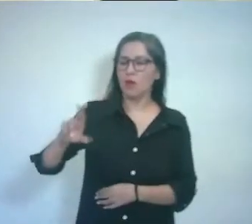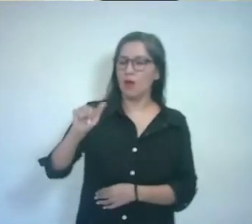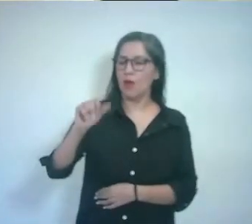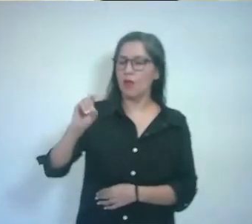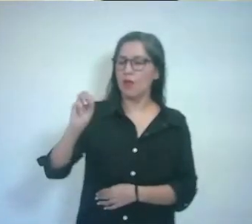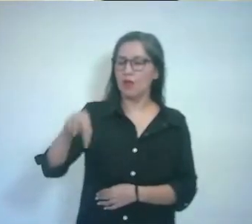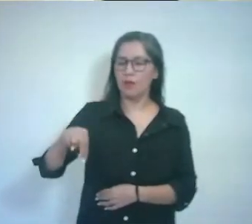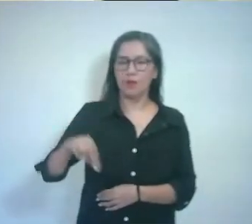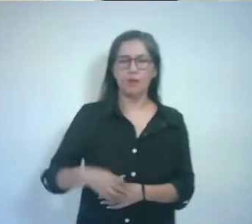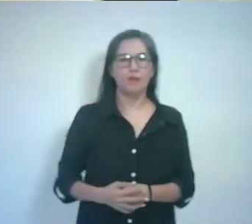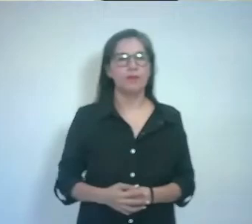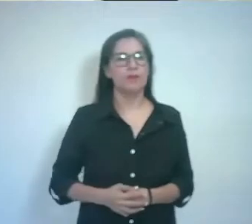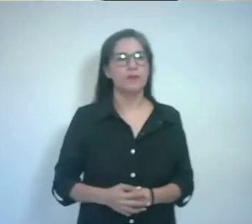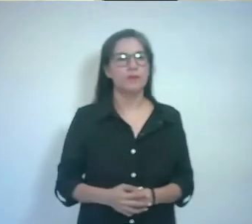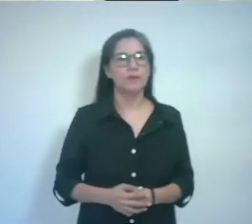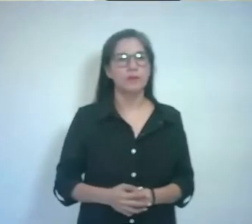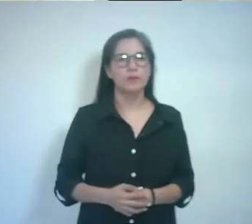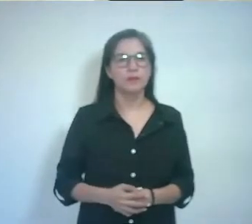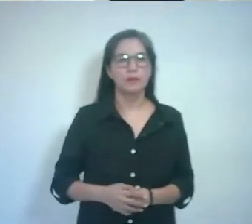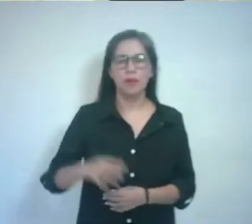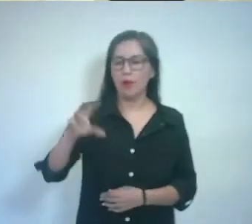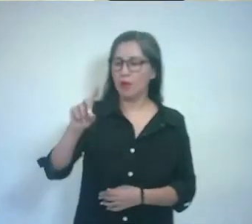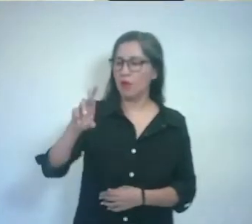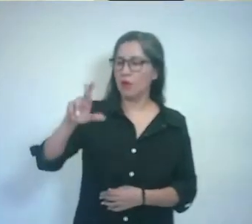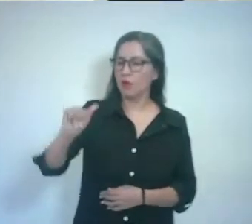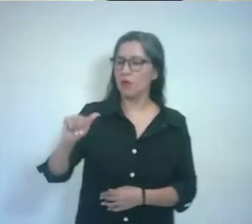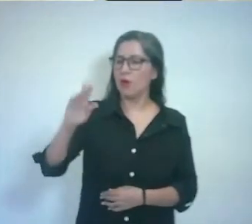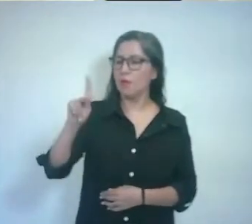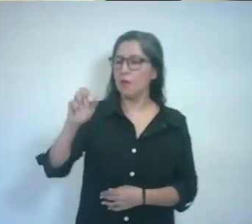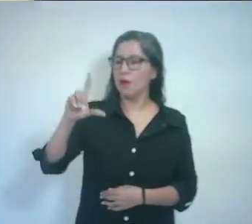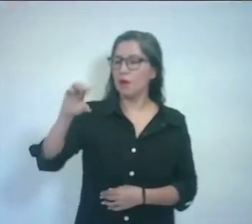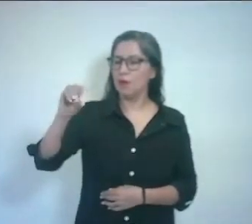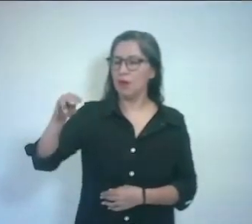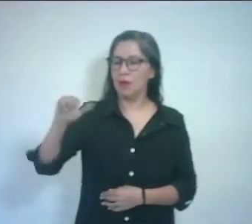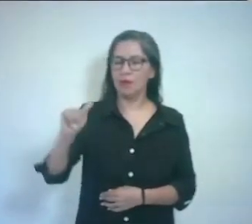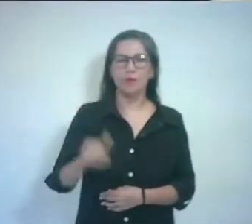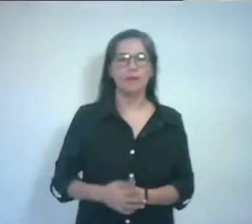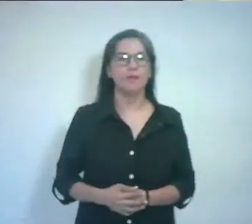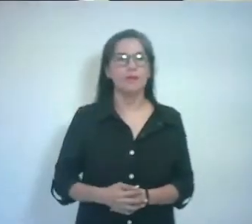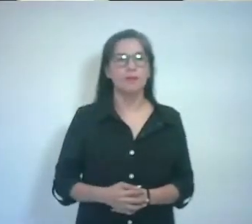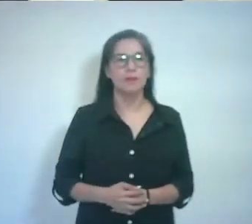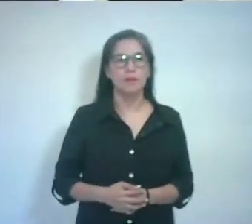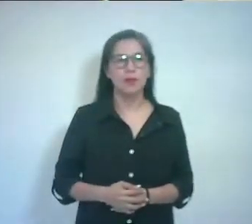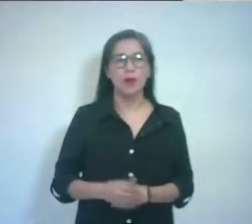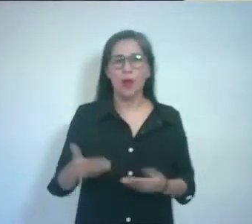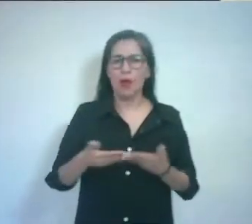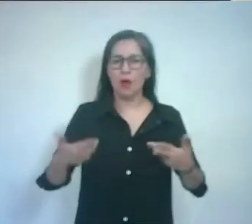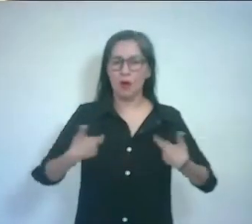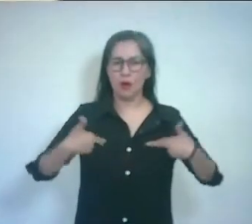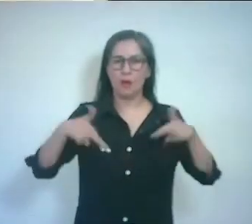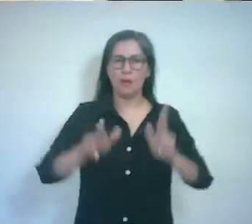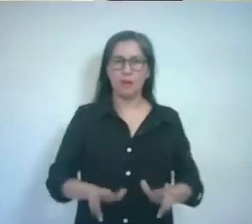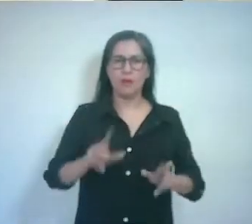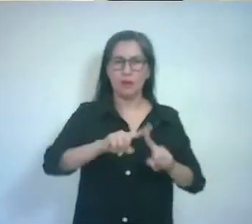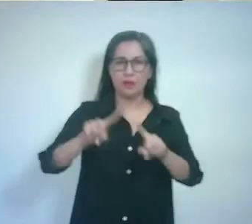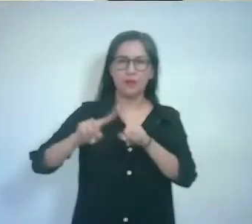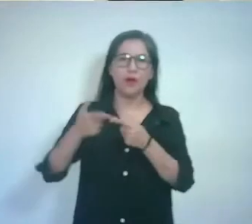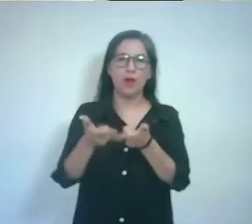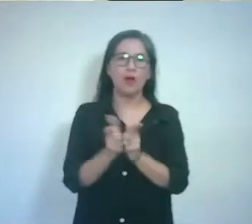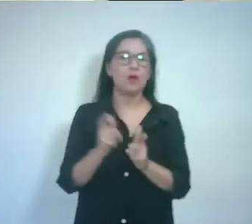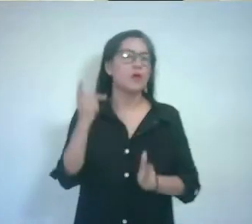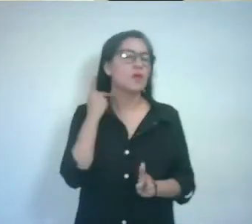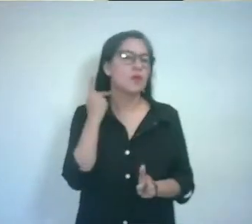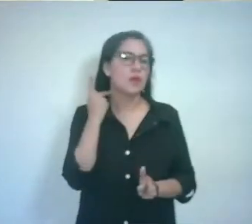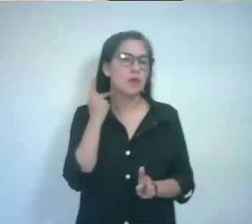Flores. Presente, buen día. Doctora Paloma Blanco López. Presente. Por las representaciones de los partidos políticos, por